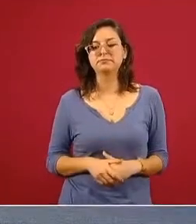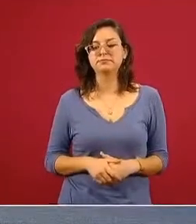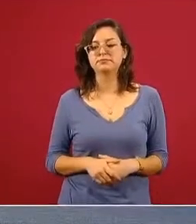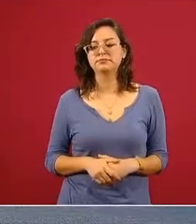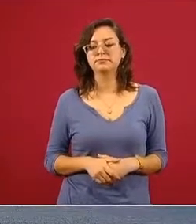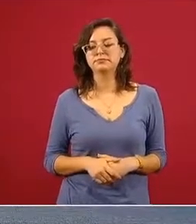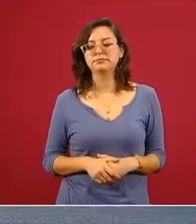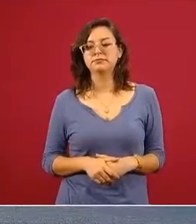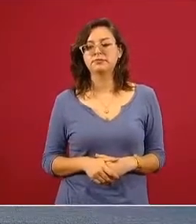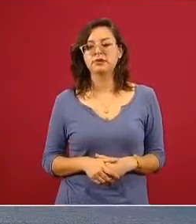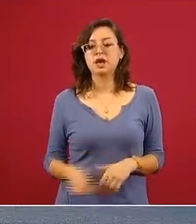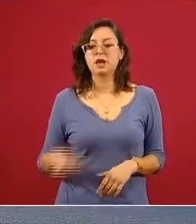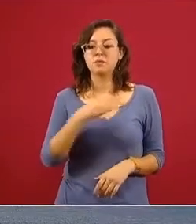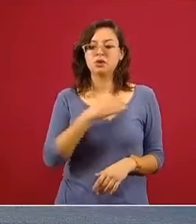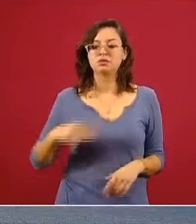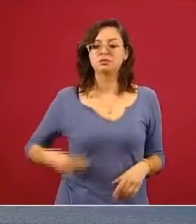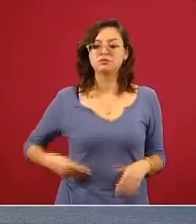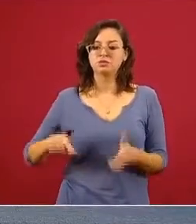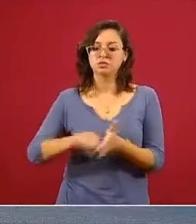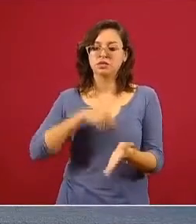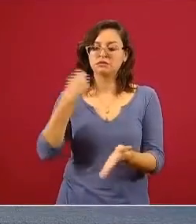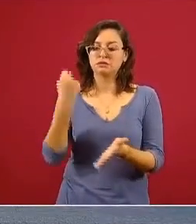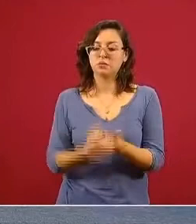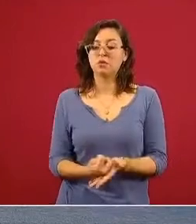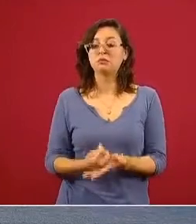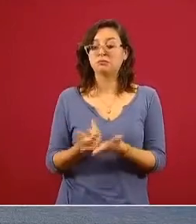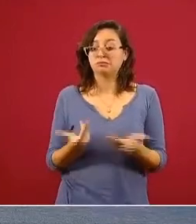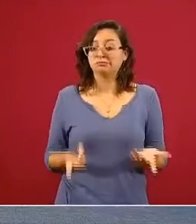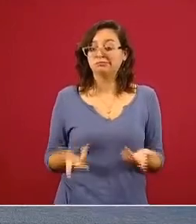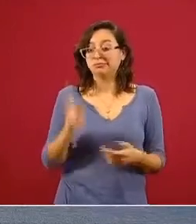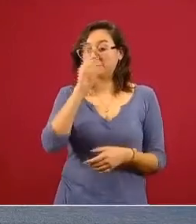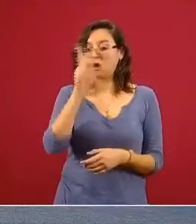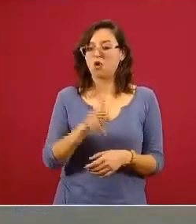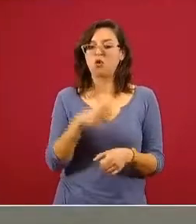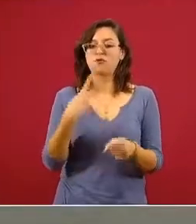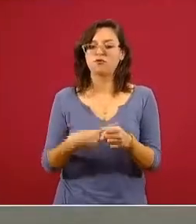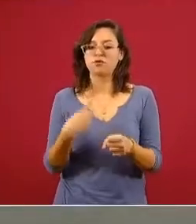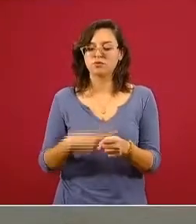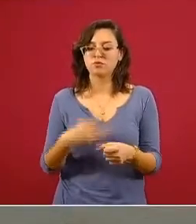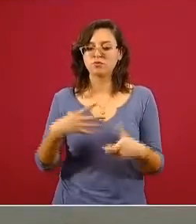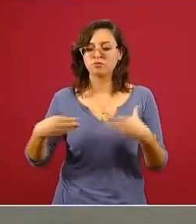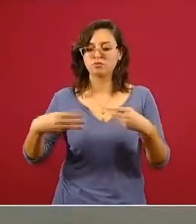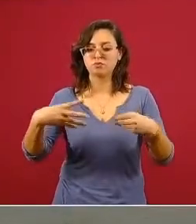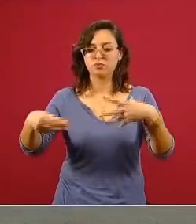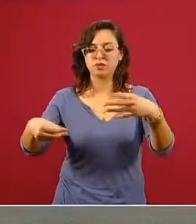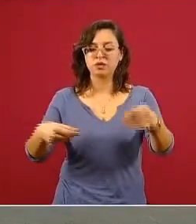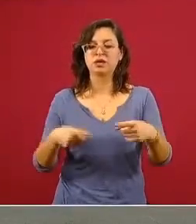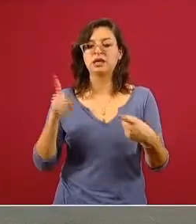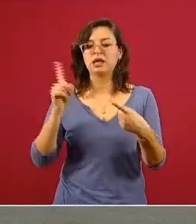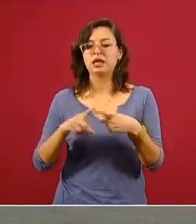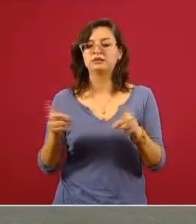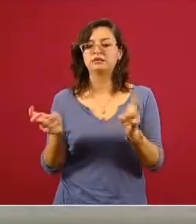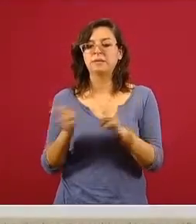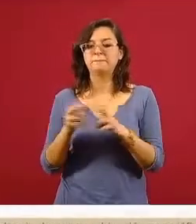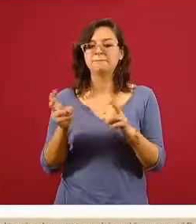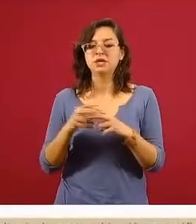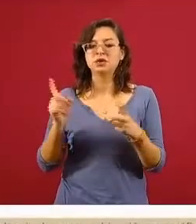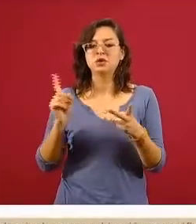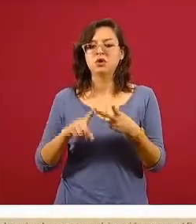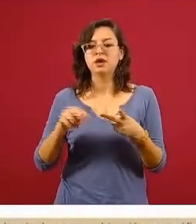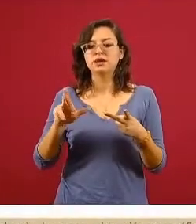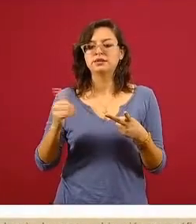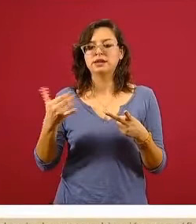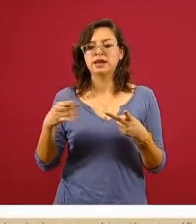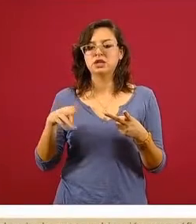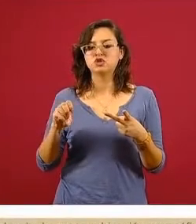28. Veamos los municipios de Tamaulipas que contribuyen a su epidemia. Tampico y Reynosa son los 2 municipios